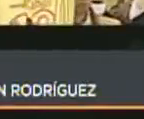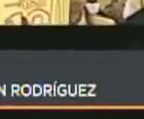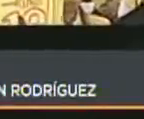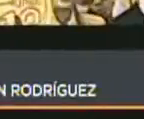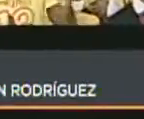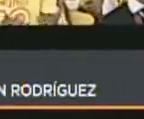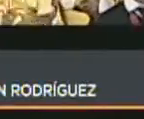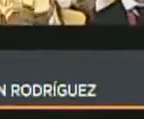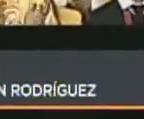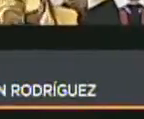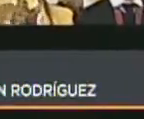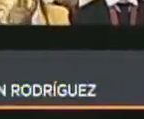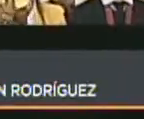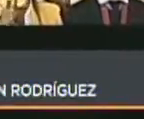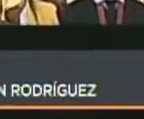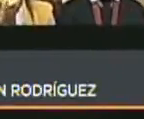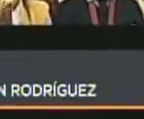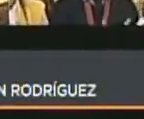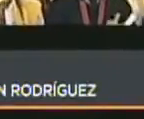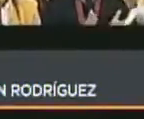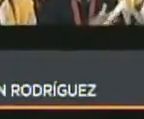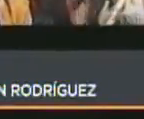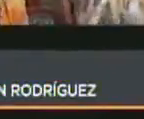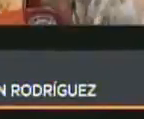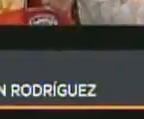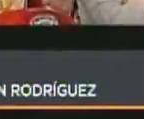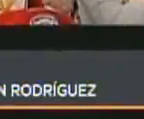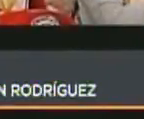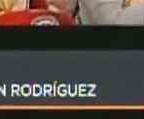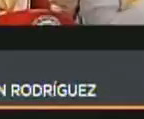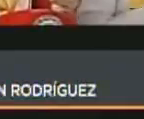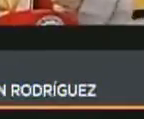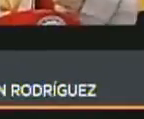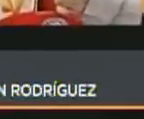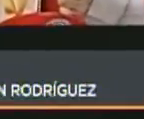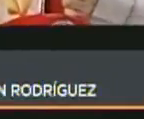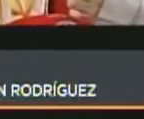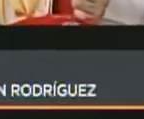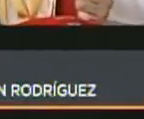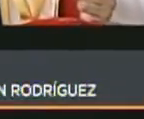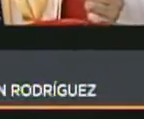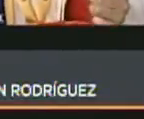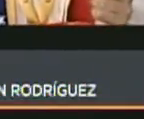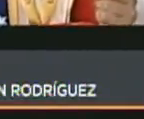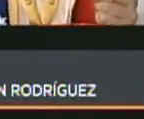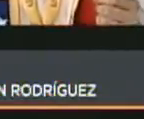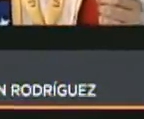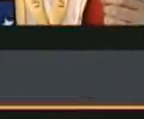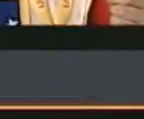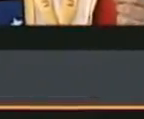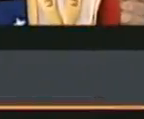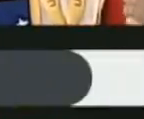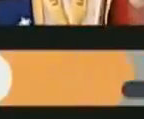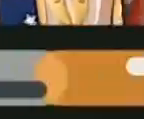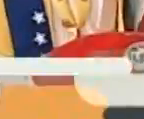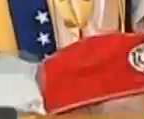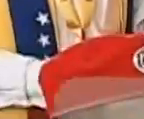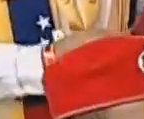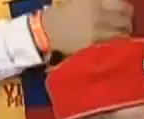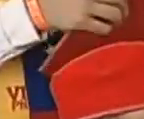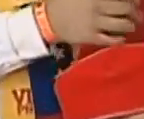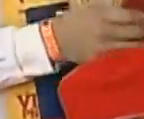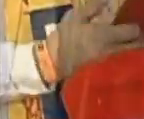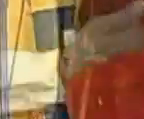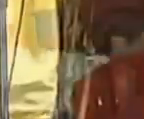Rodríguez. Felicidades, graduandos. Felicidades, graduandas, a los familiares